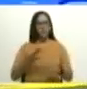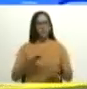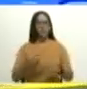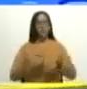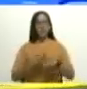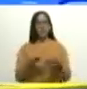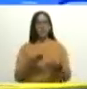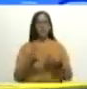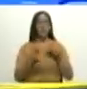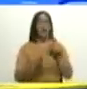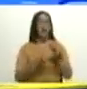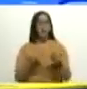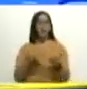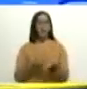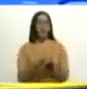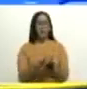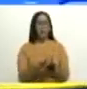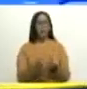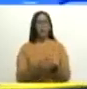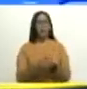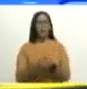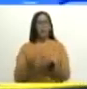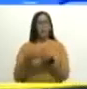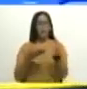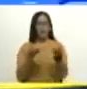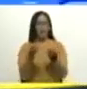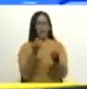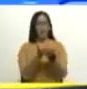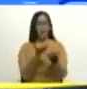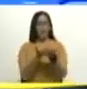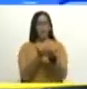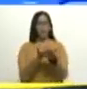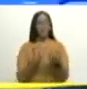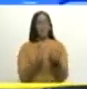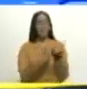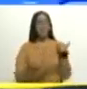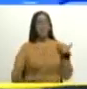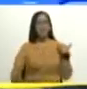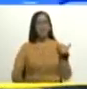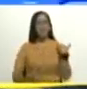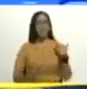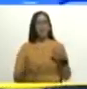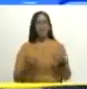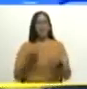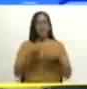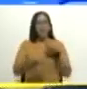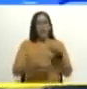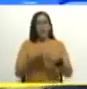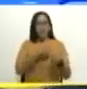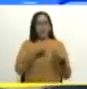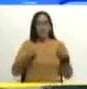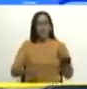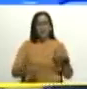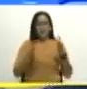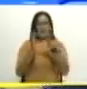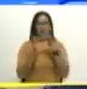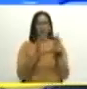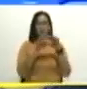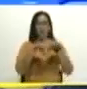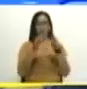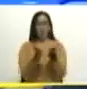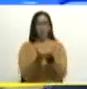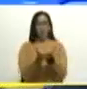porque se refiere a los corredores económicos que el presidente Xi Jinping ha lanzado para interconectar al mundo y tener